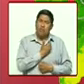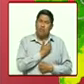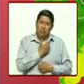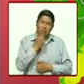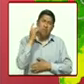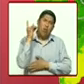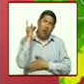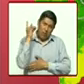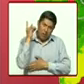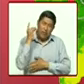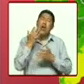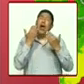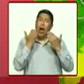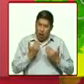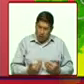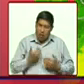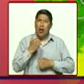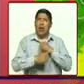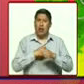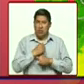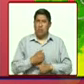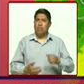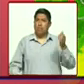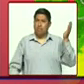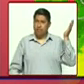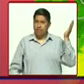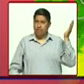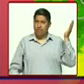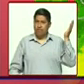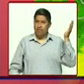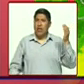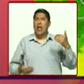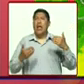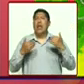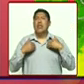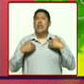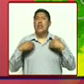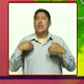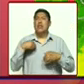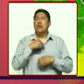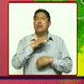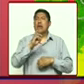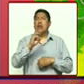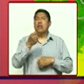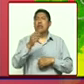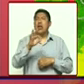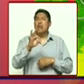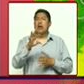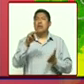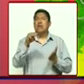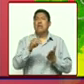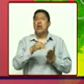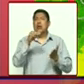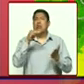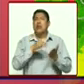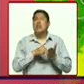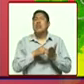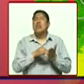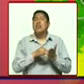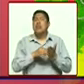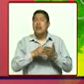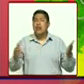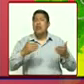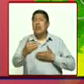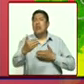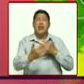a nuestro país. Y este año, ahí está, la cifra que tenemos es de 6,9 millones